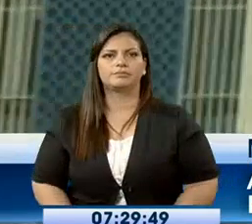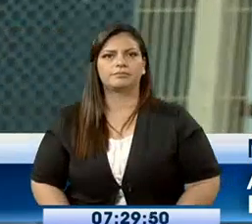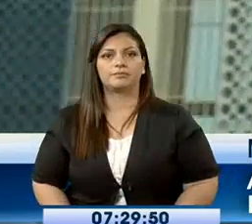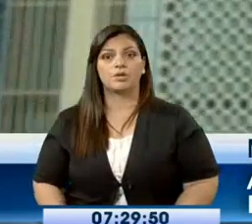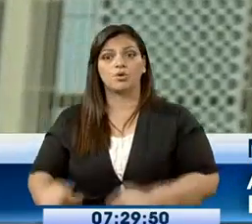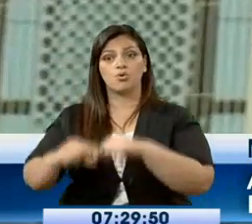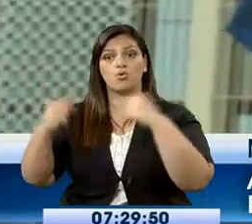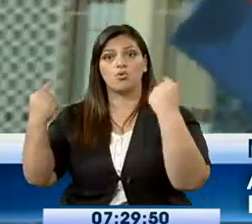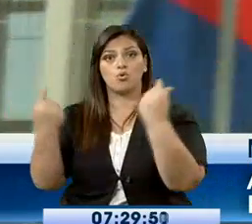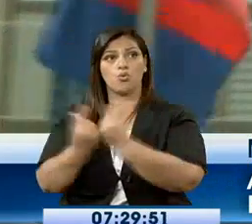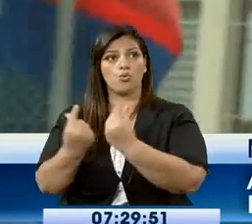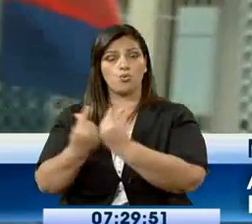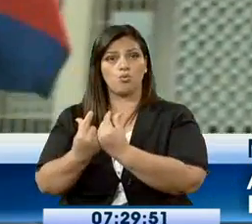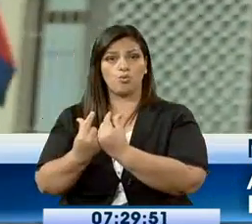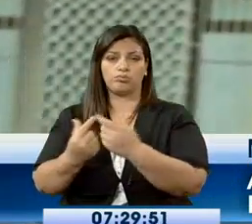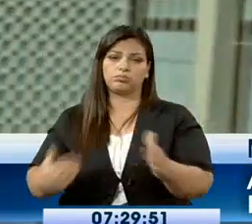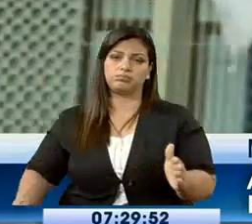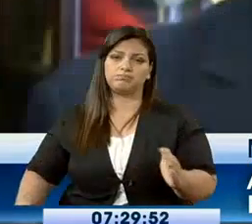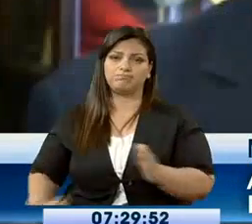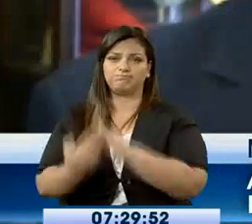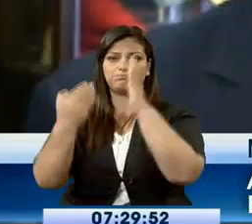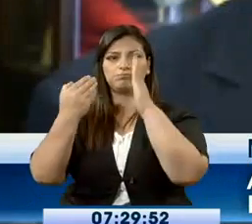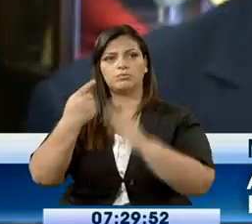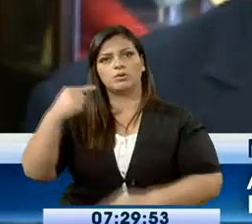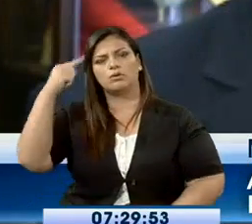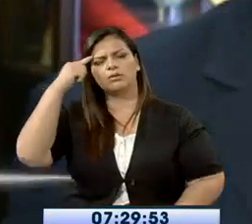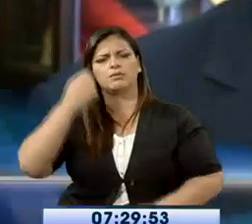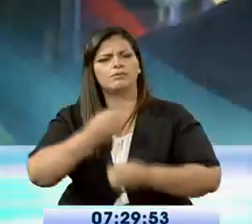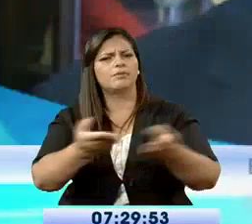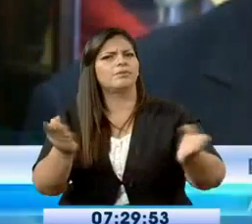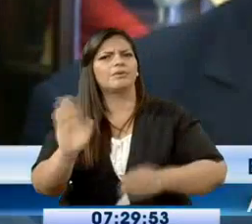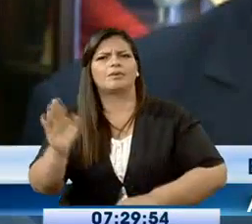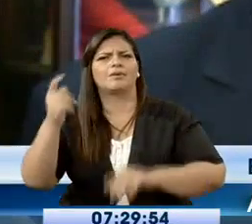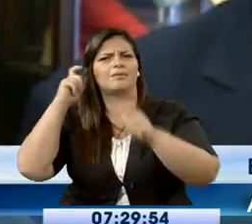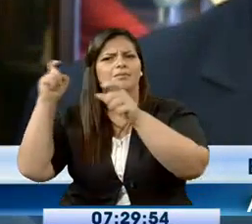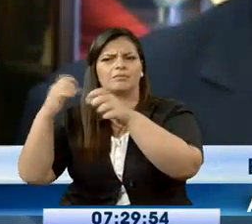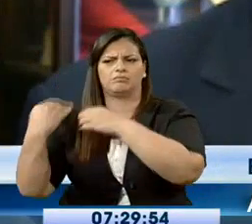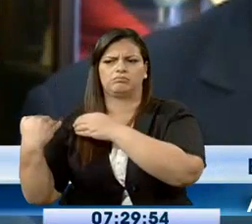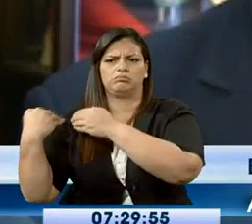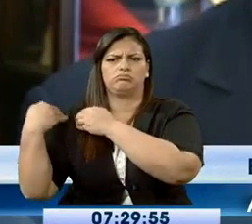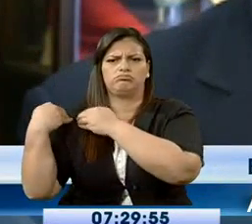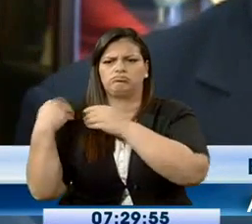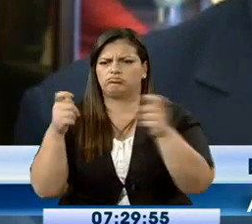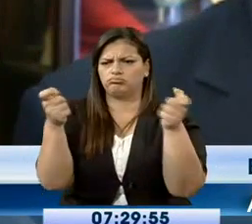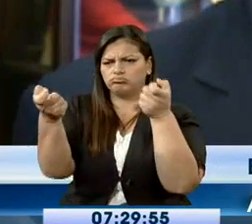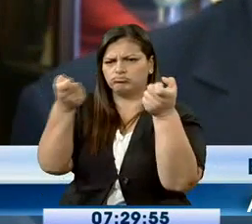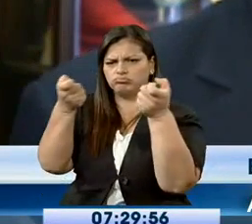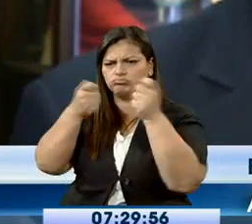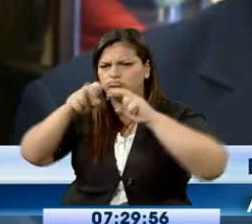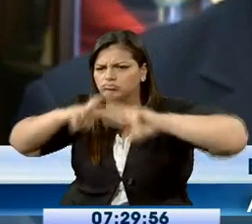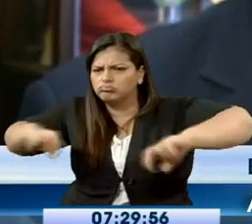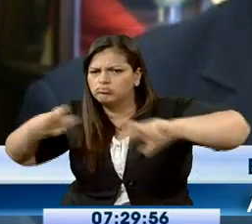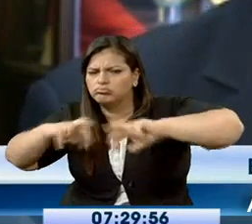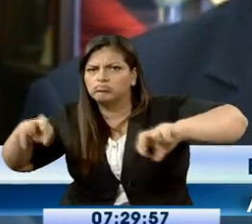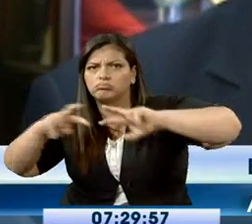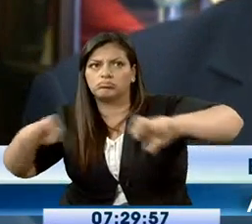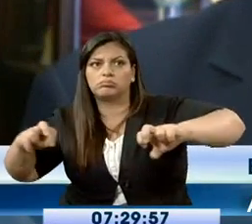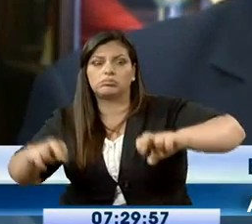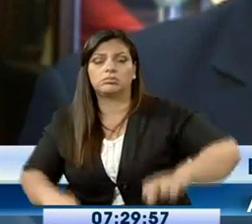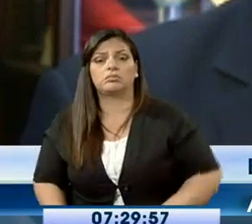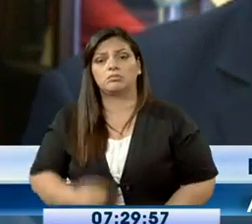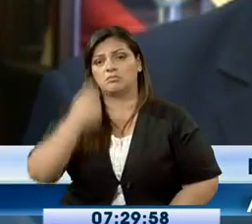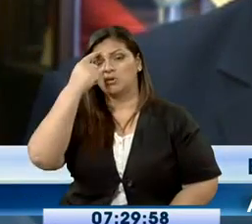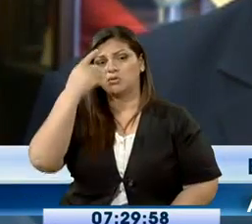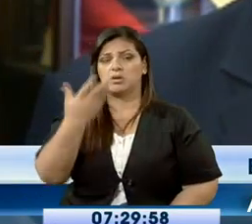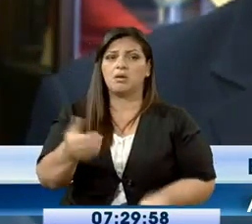la Fiscalía actúe de manera más eficaz. Nos preocupa es no solamente que se estén preparando estos grupos, lo que nos preocupa es que los operadores de justicia, entre ellos